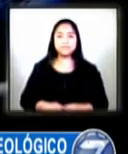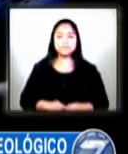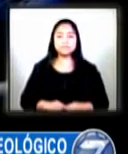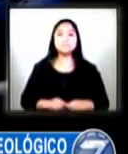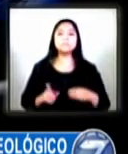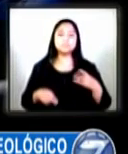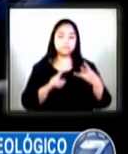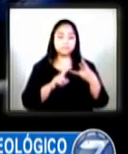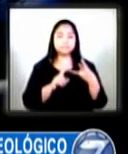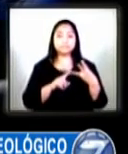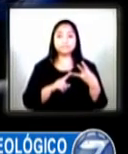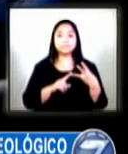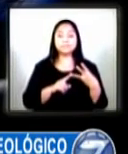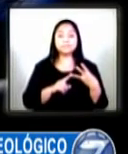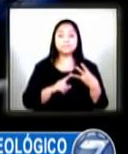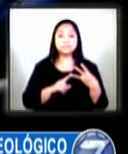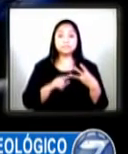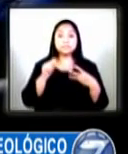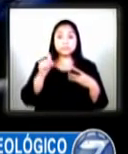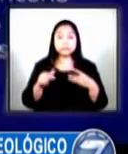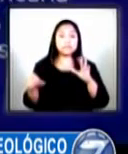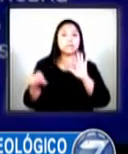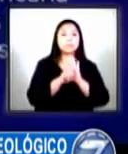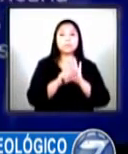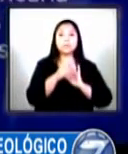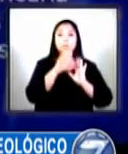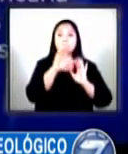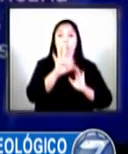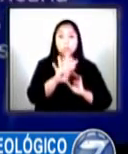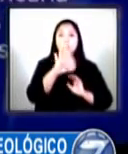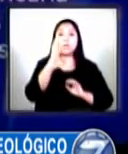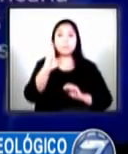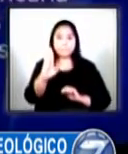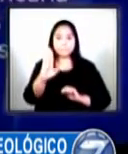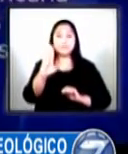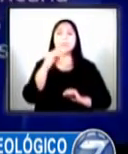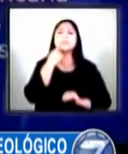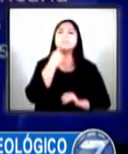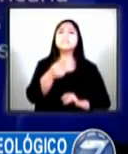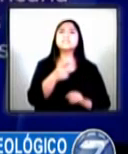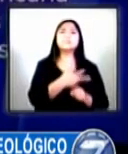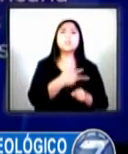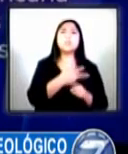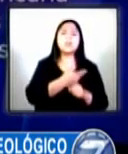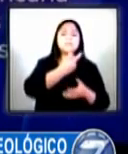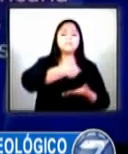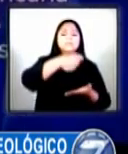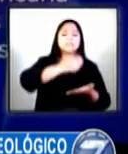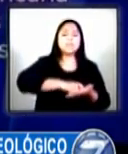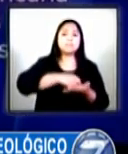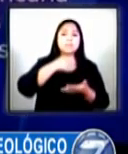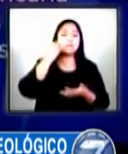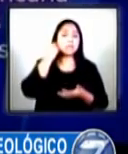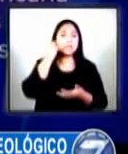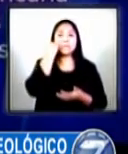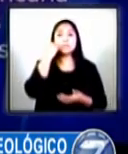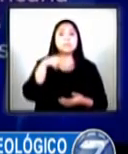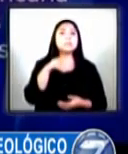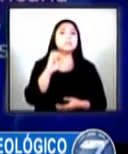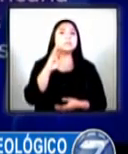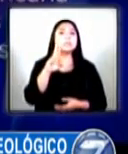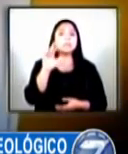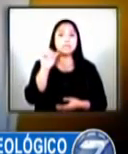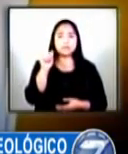Tercero, en el capítulo 4B se cuestiona que Guatemala haya firmado el consenso de Ginebra, que